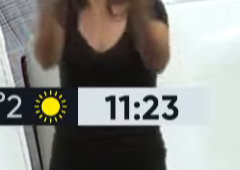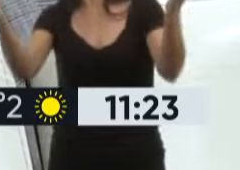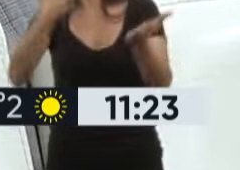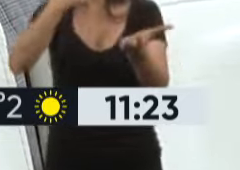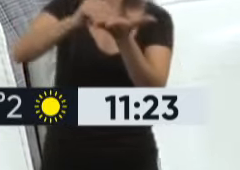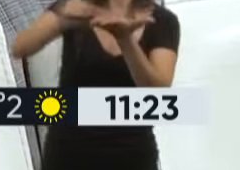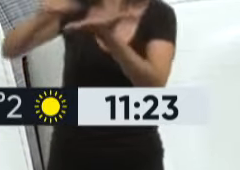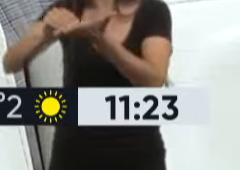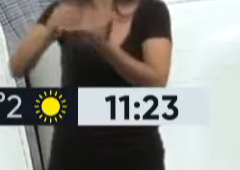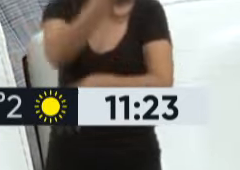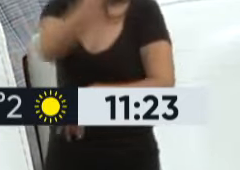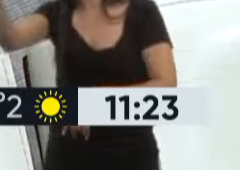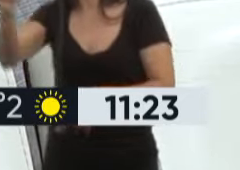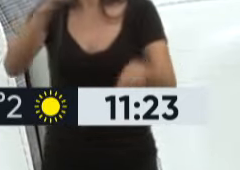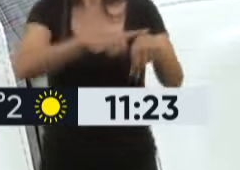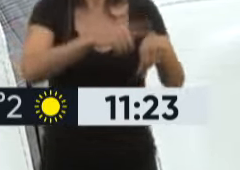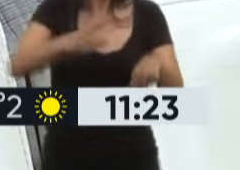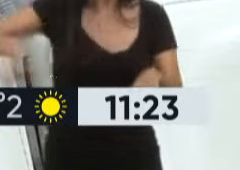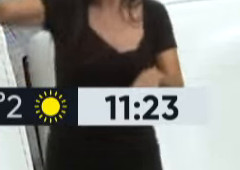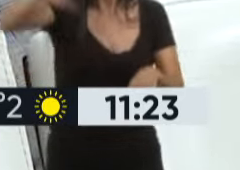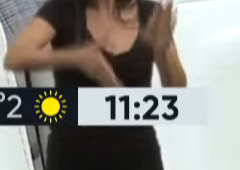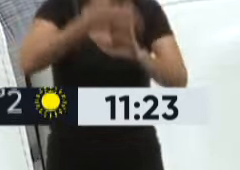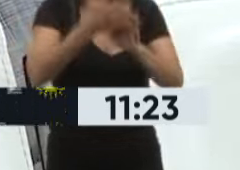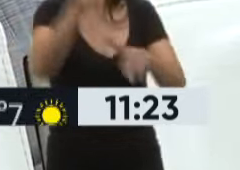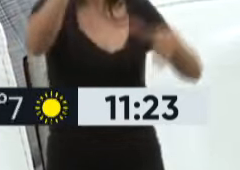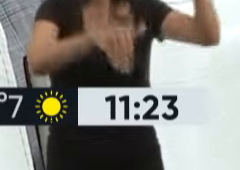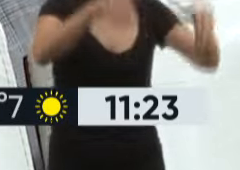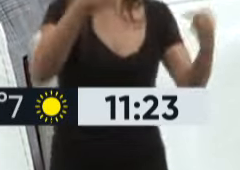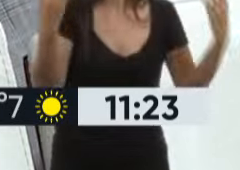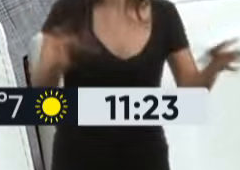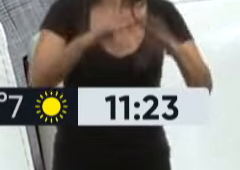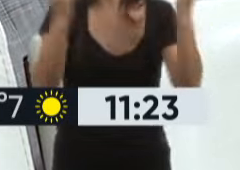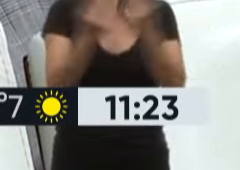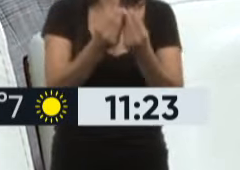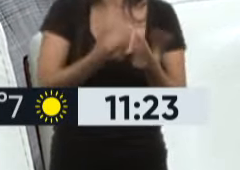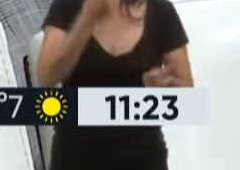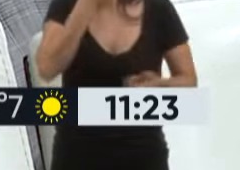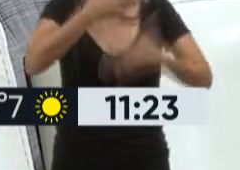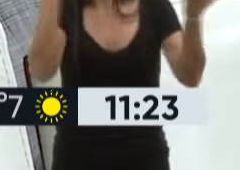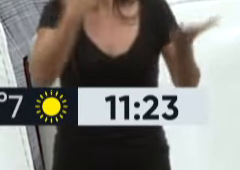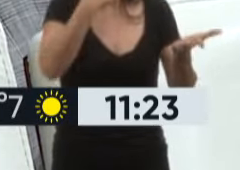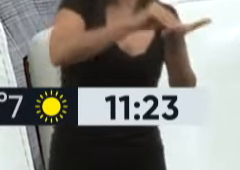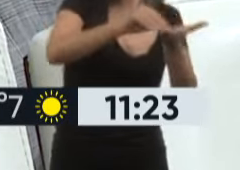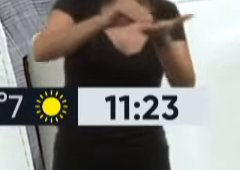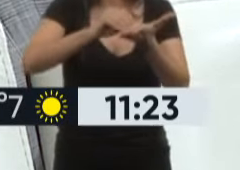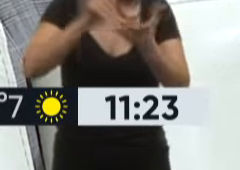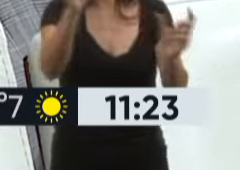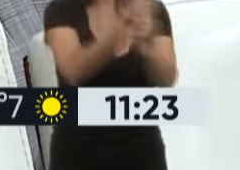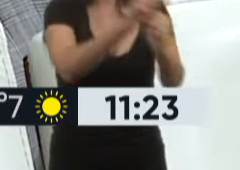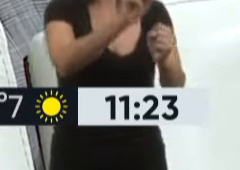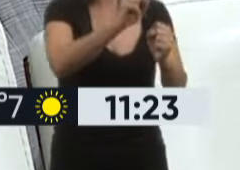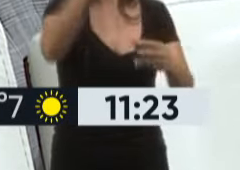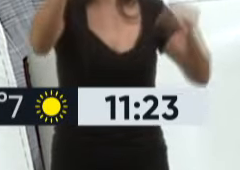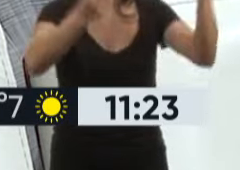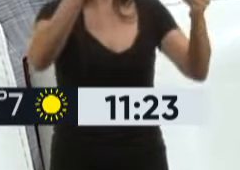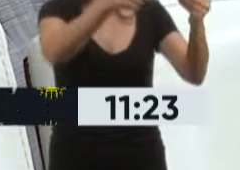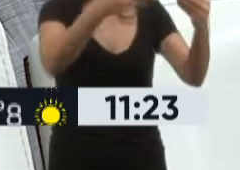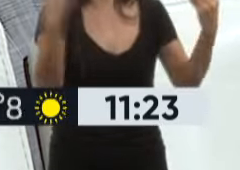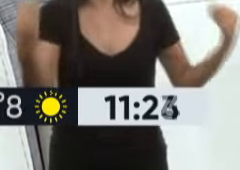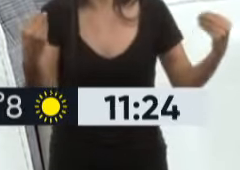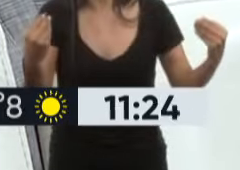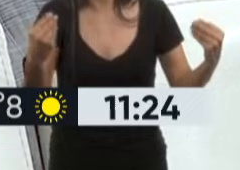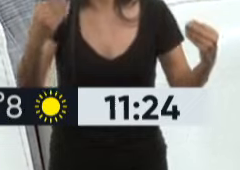la hora de de votar si cree que van a estar los votos Y si hay un plan b En caso de que los legisladores decidan no aprobar el presupuesto Y